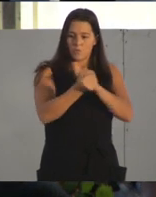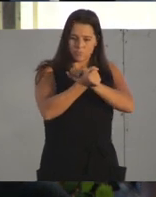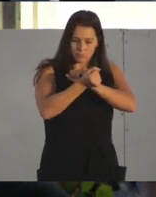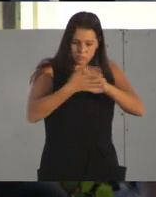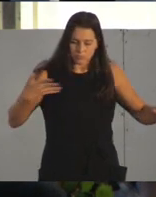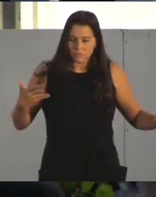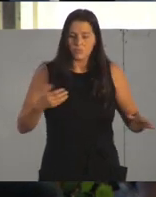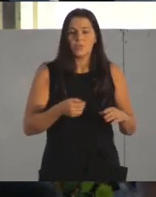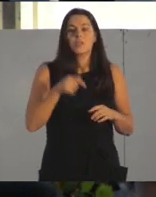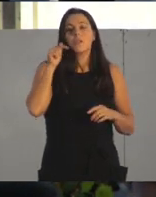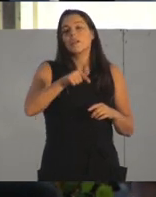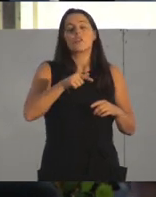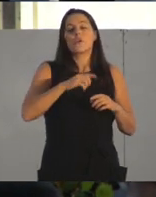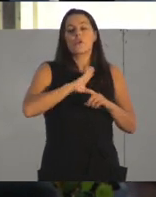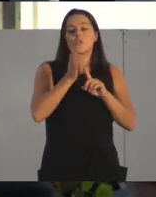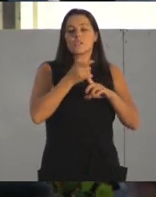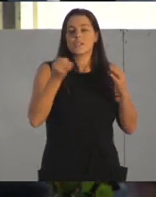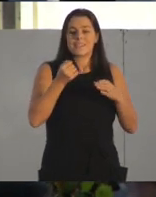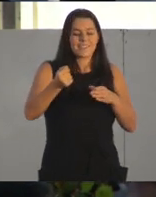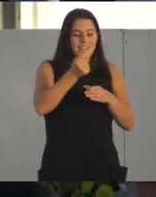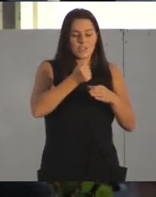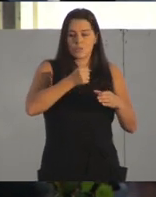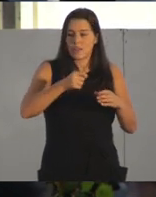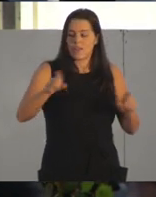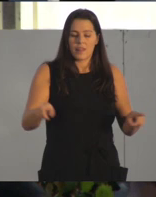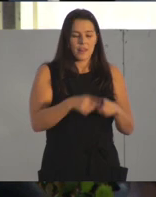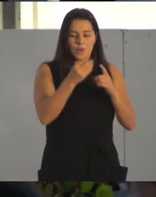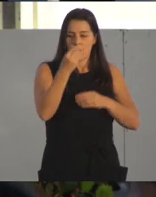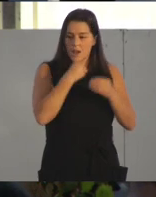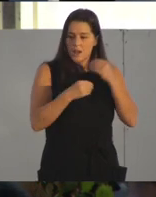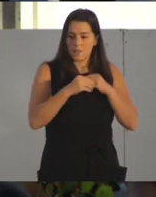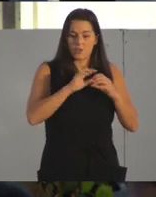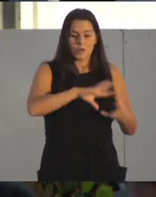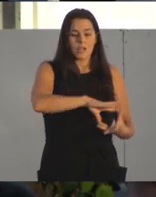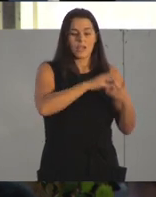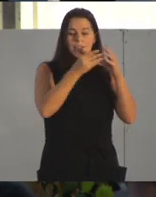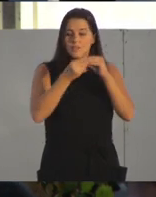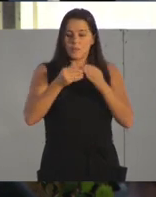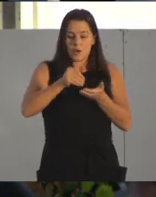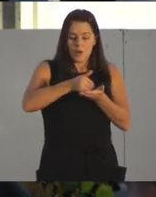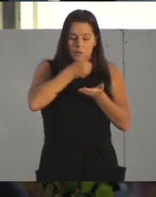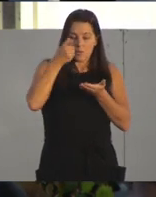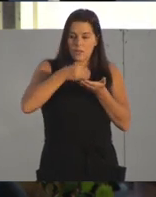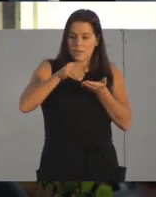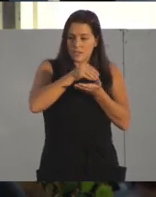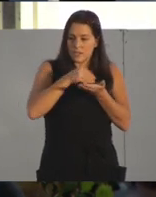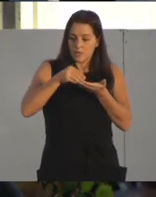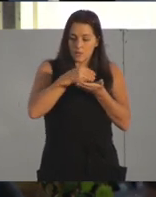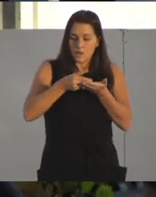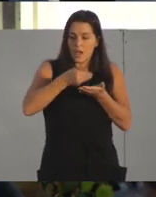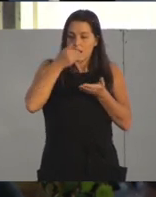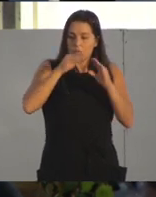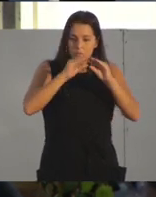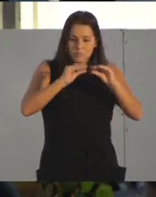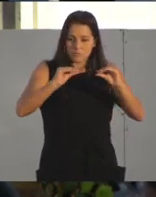consiguen es triturar cualquier tipo de alimento, transformándolo en una crema uniforme, pero con una cremosidad